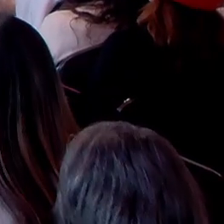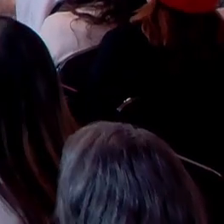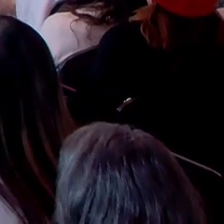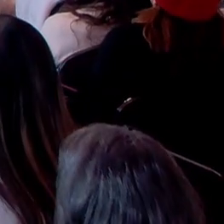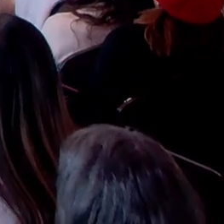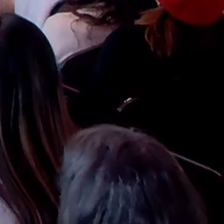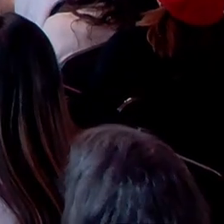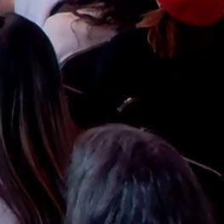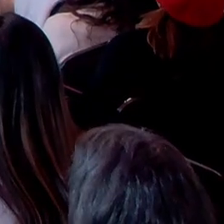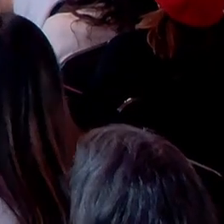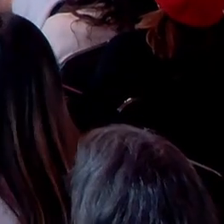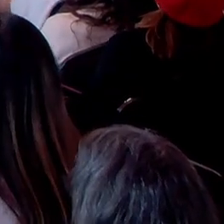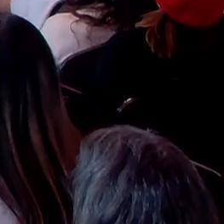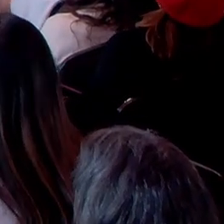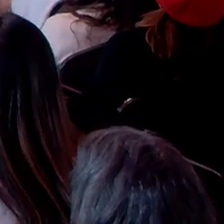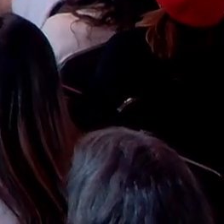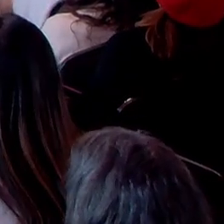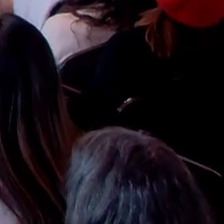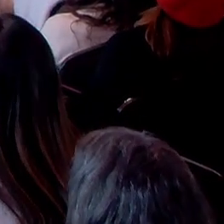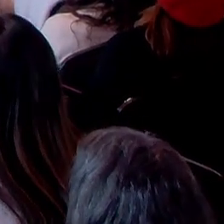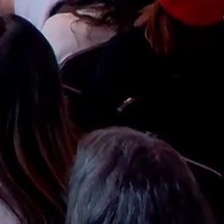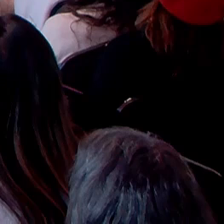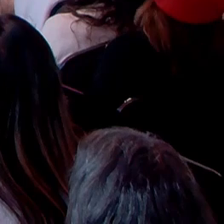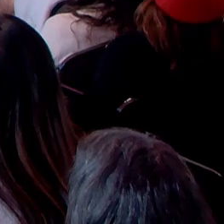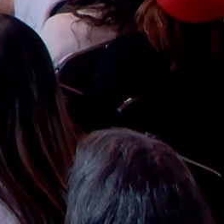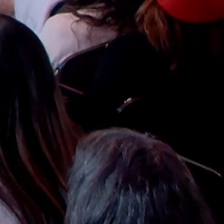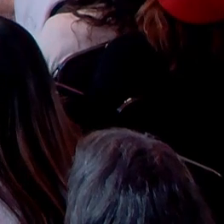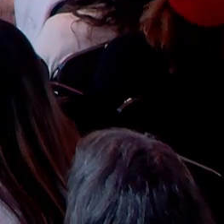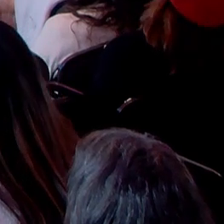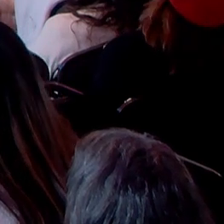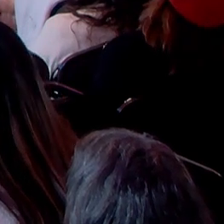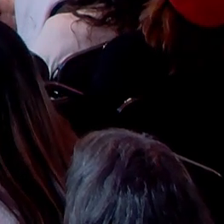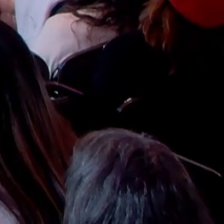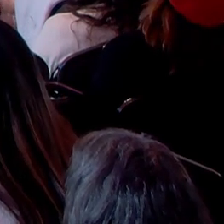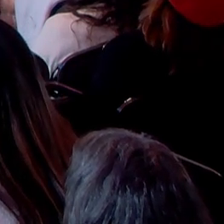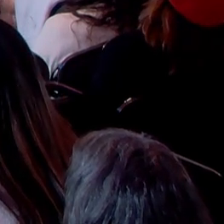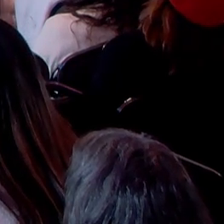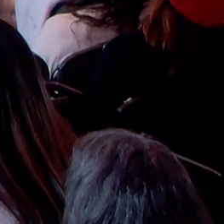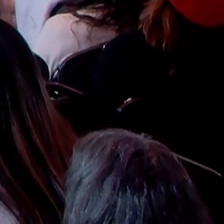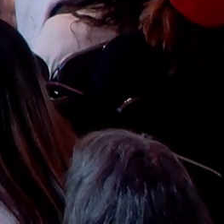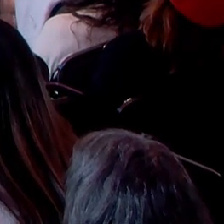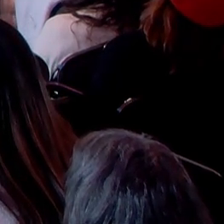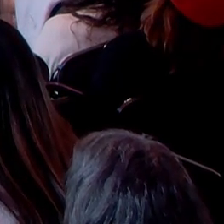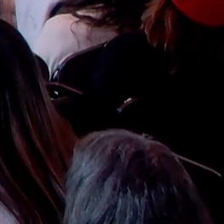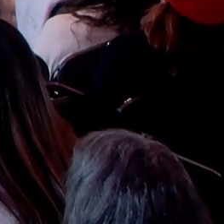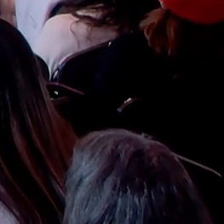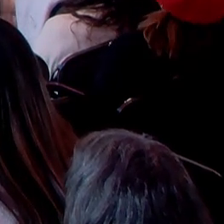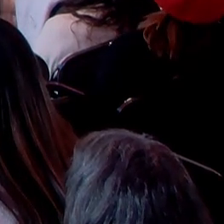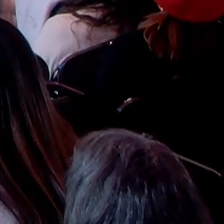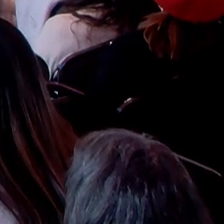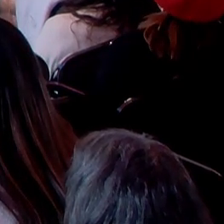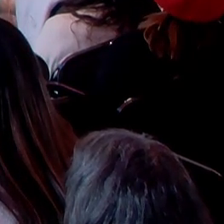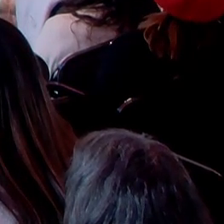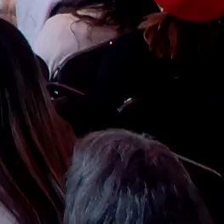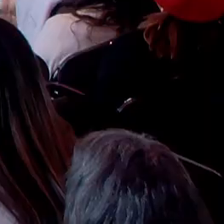Camila o Eleonora, la que quiera seguir. Bueno, dale vos. Leer es un acto político.